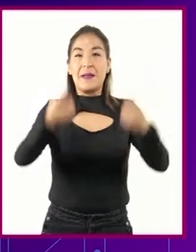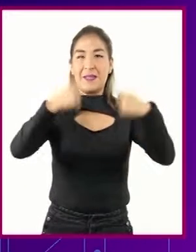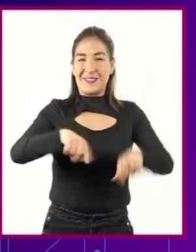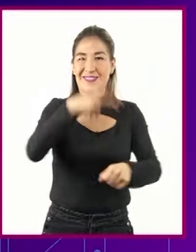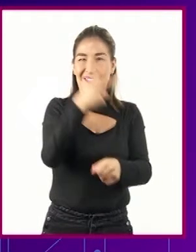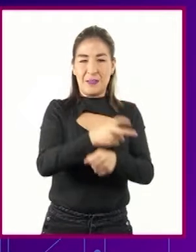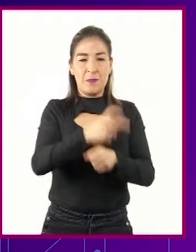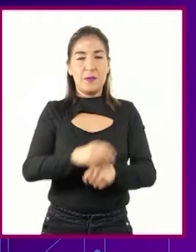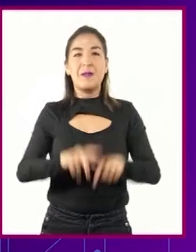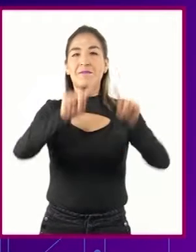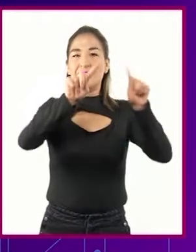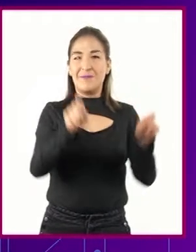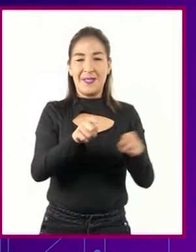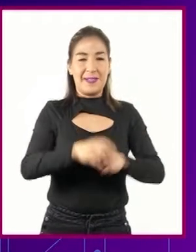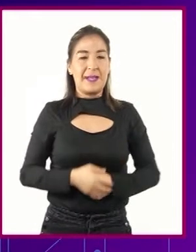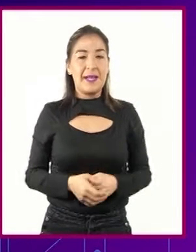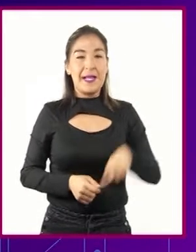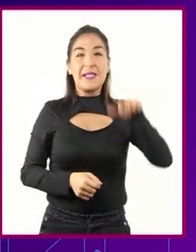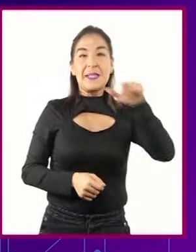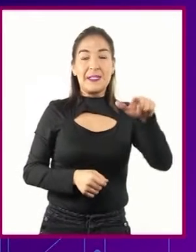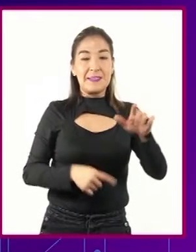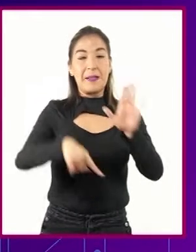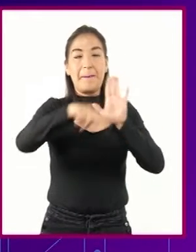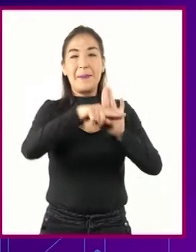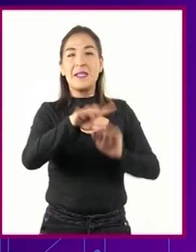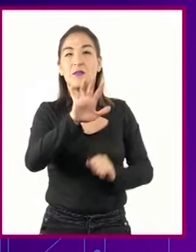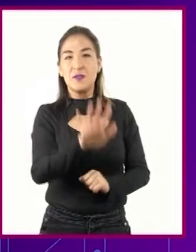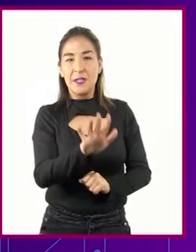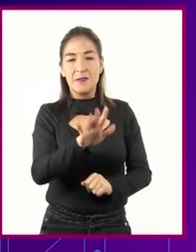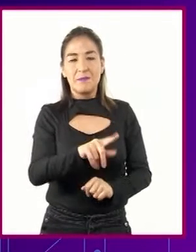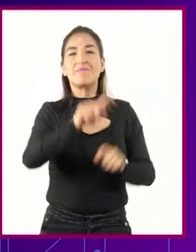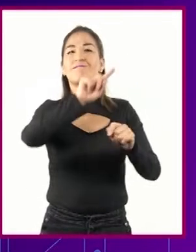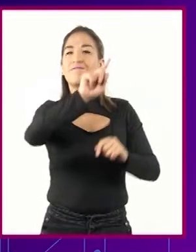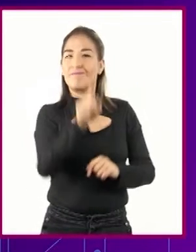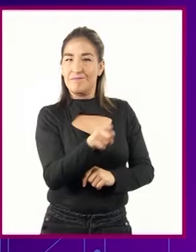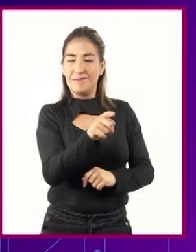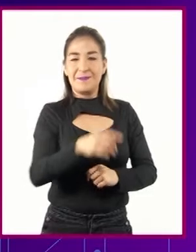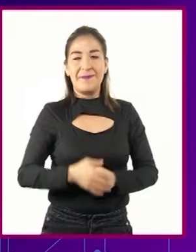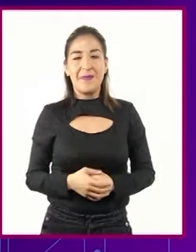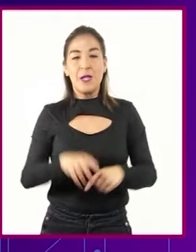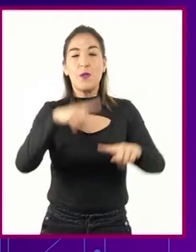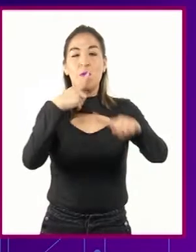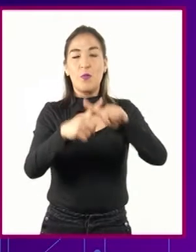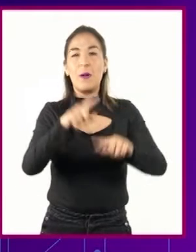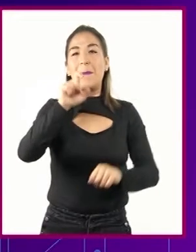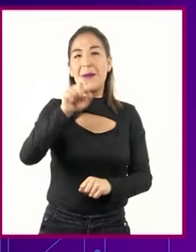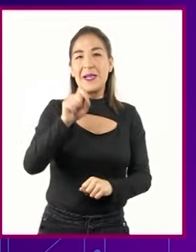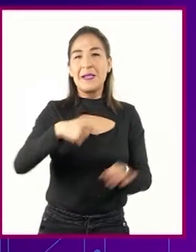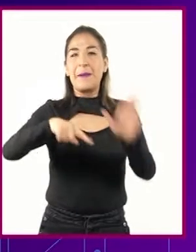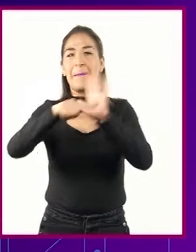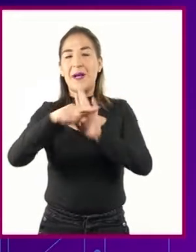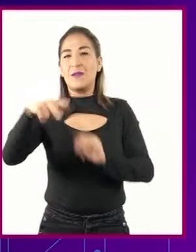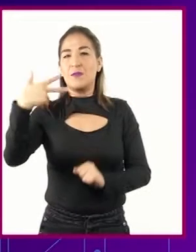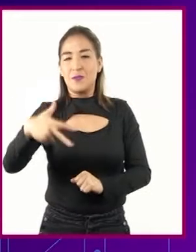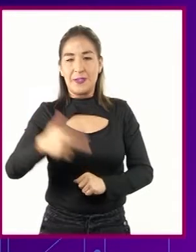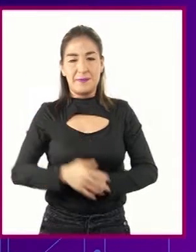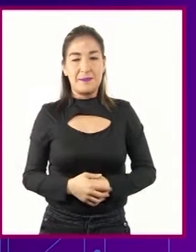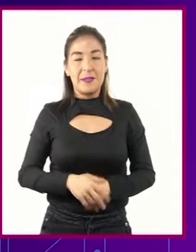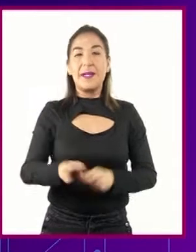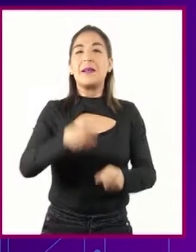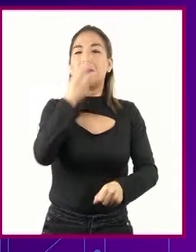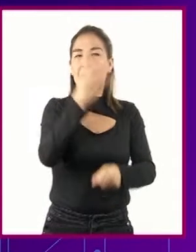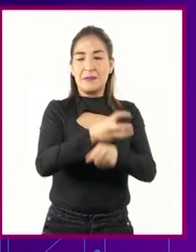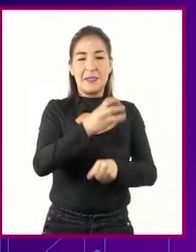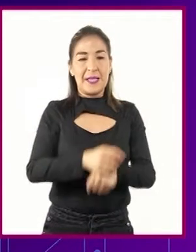abrimos paréntesis, 17 menos 5, cerramos paréntesis, por 20 menos 13. La tercera